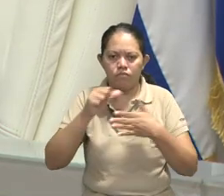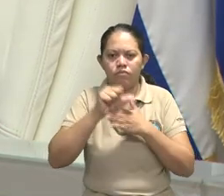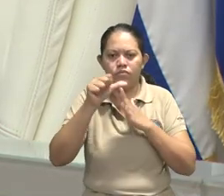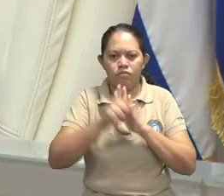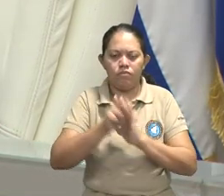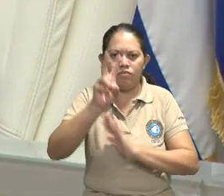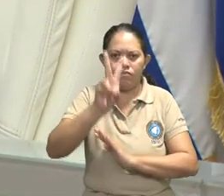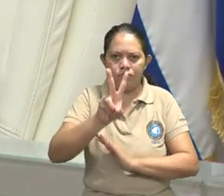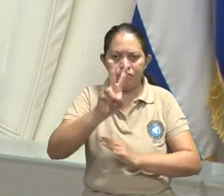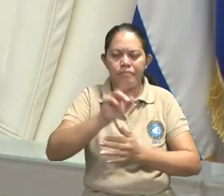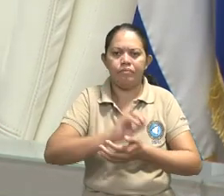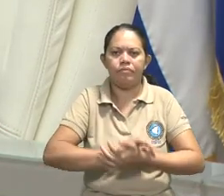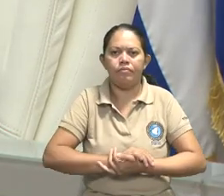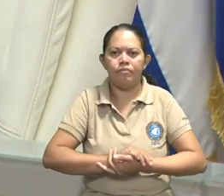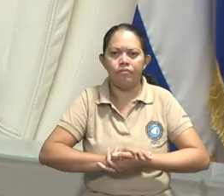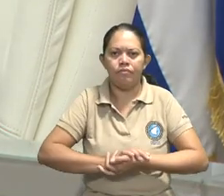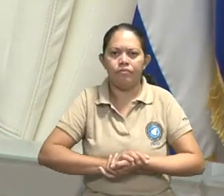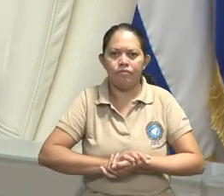2.